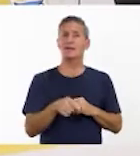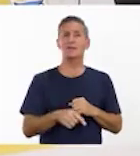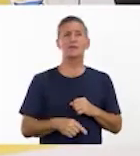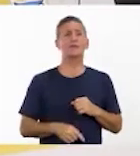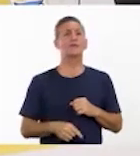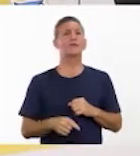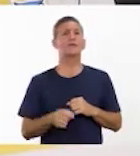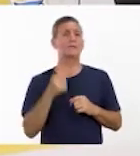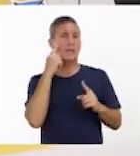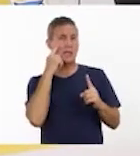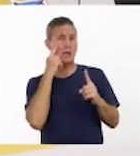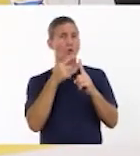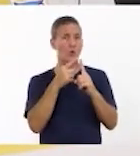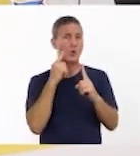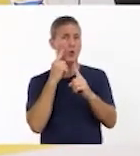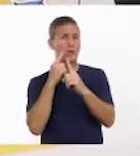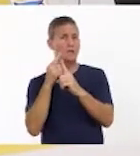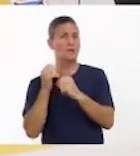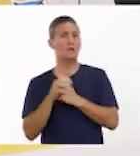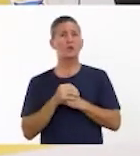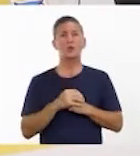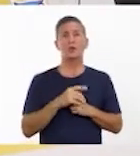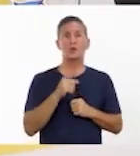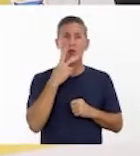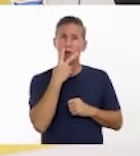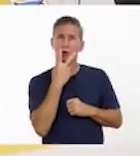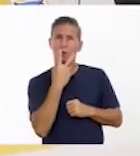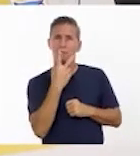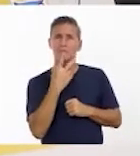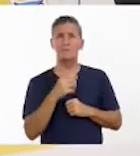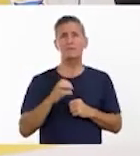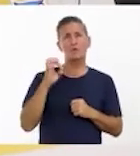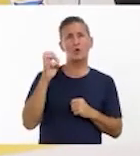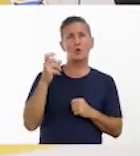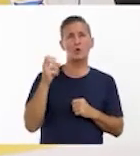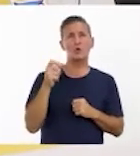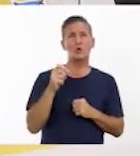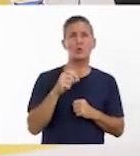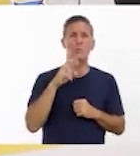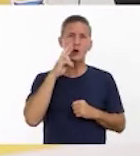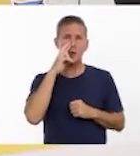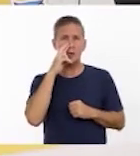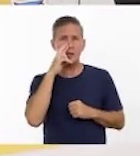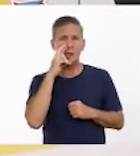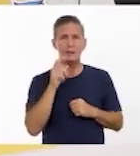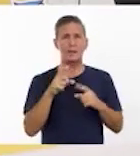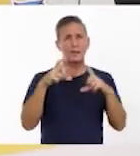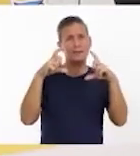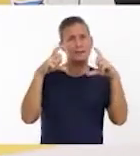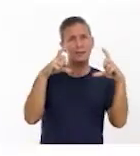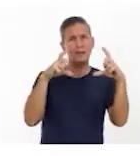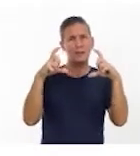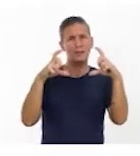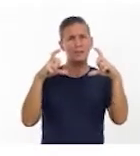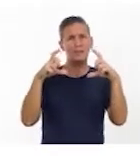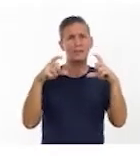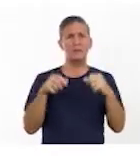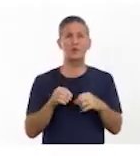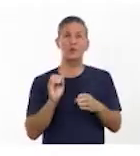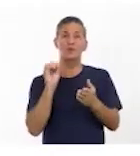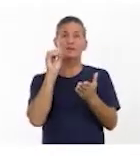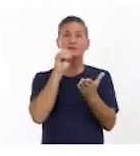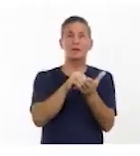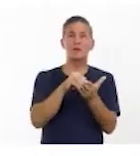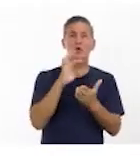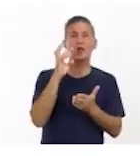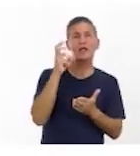los siguientes objetivos. Fíjense que van a ver un número en negrita y entre paréntesis, que es donde se pone el número